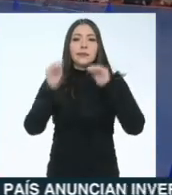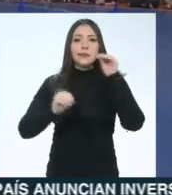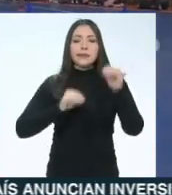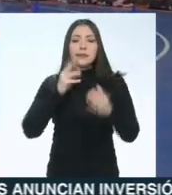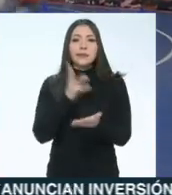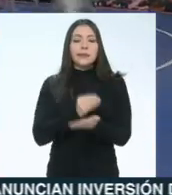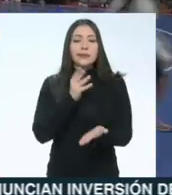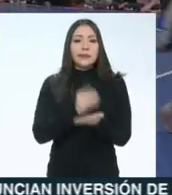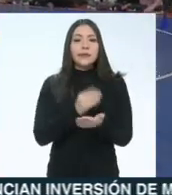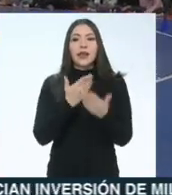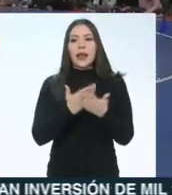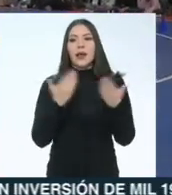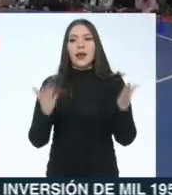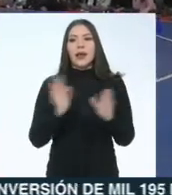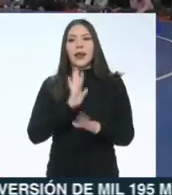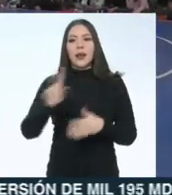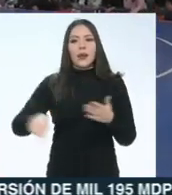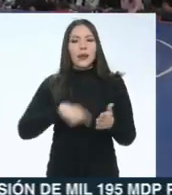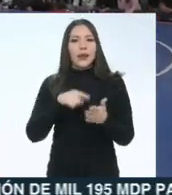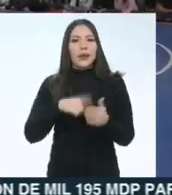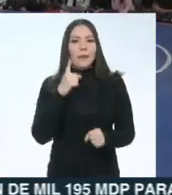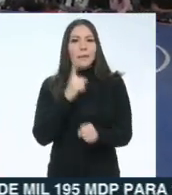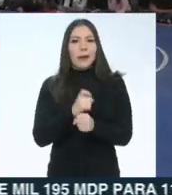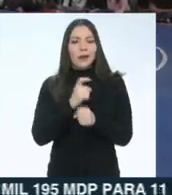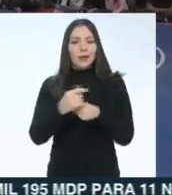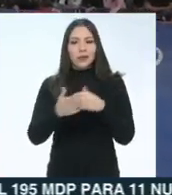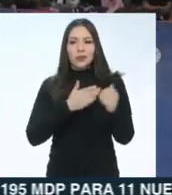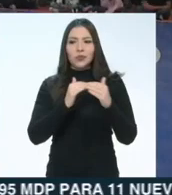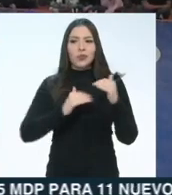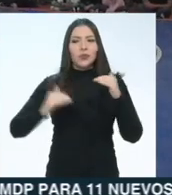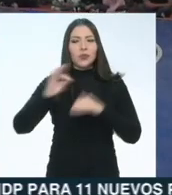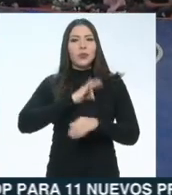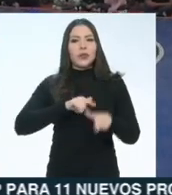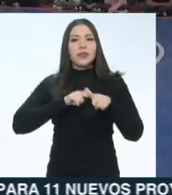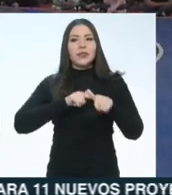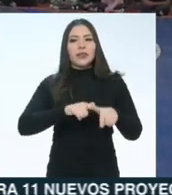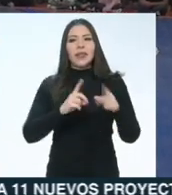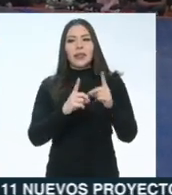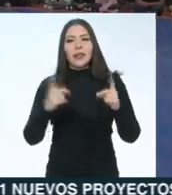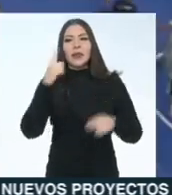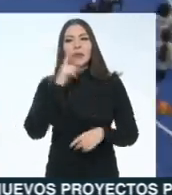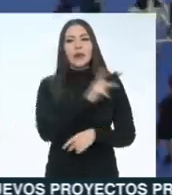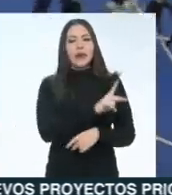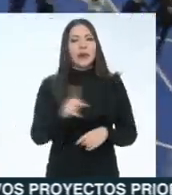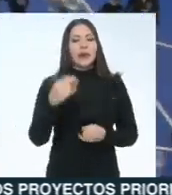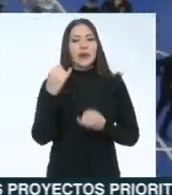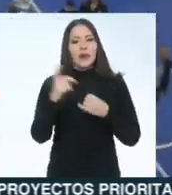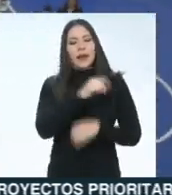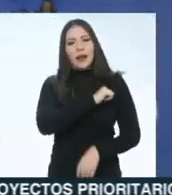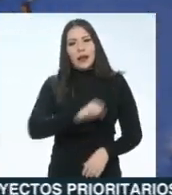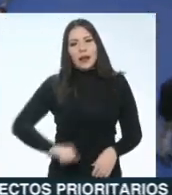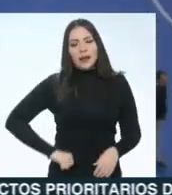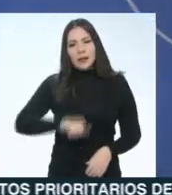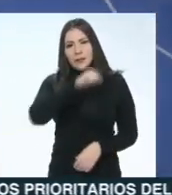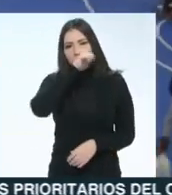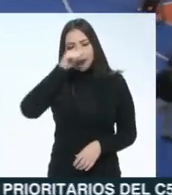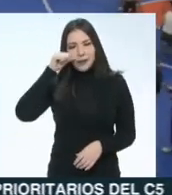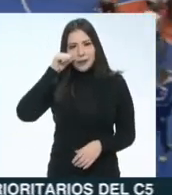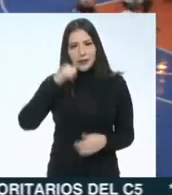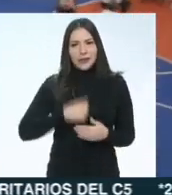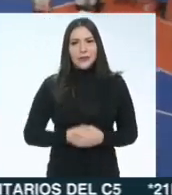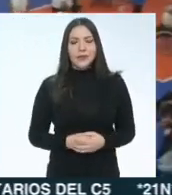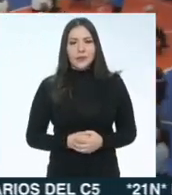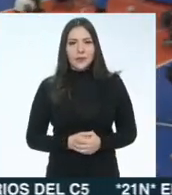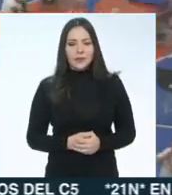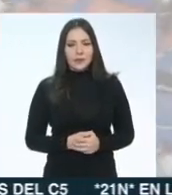con instalaciones de primer nivel que permitirá continuar con el desarrollo de los deportistas de la alcaldía Benito Juárez. Jesús Arias, 21 Noticias.